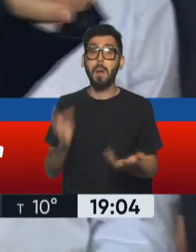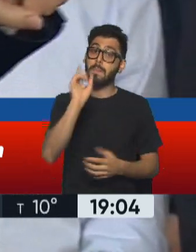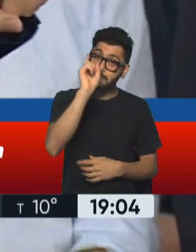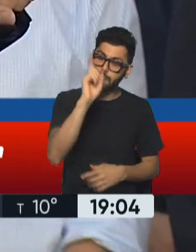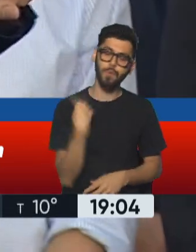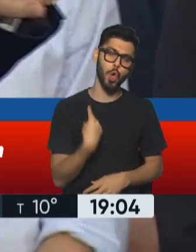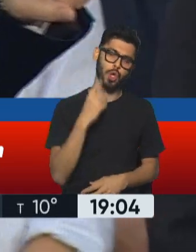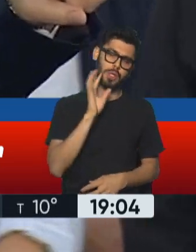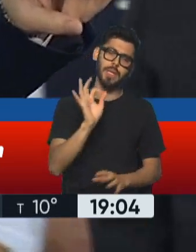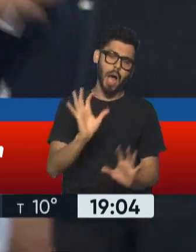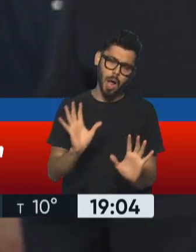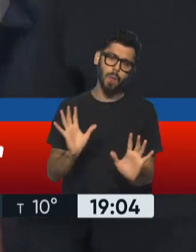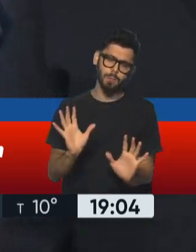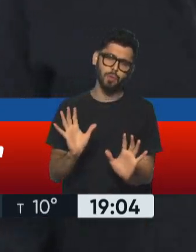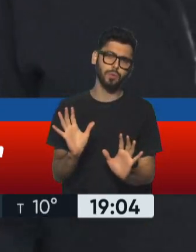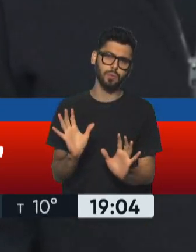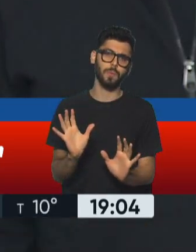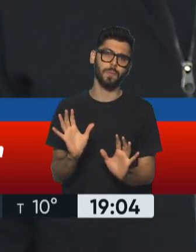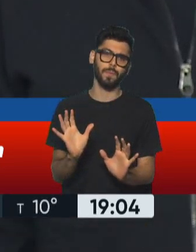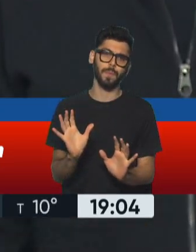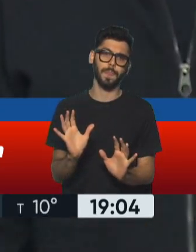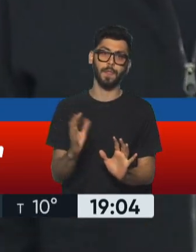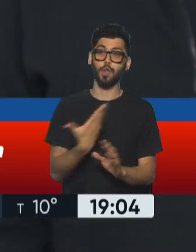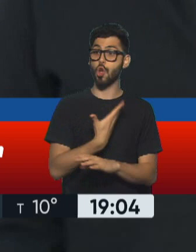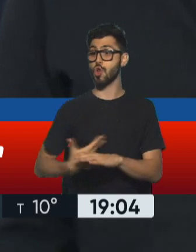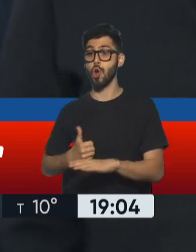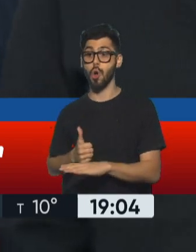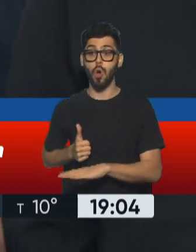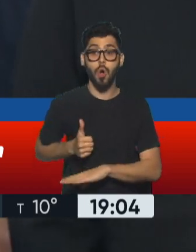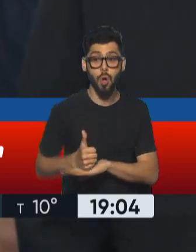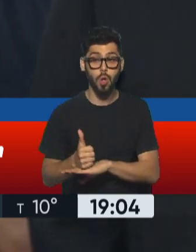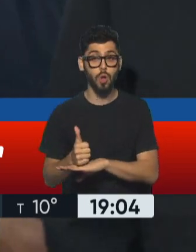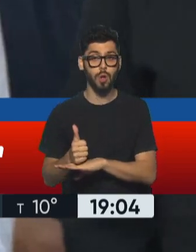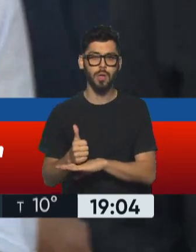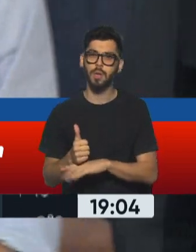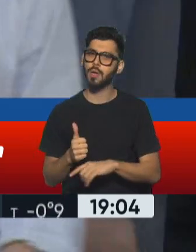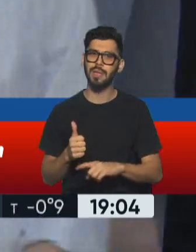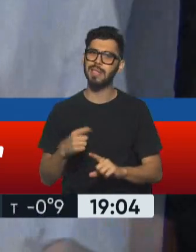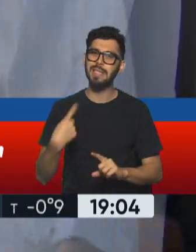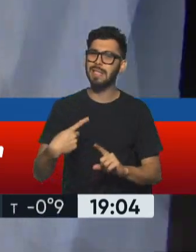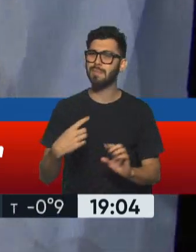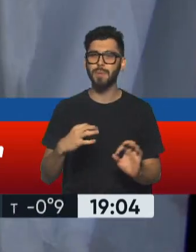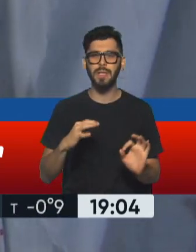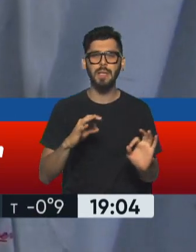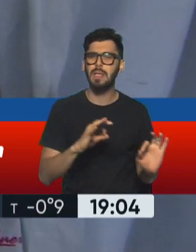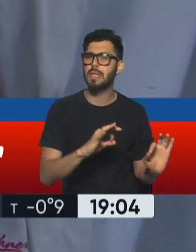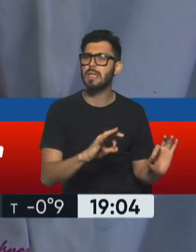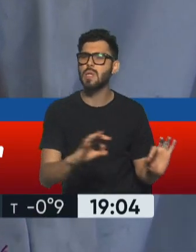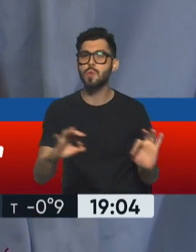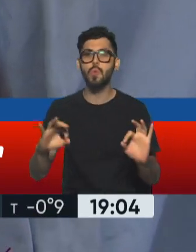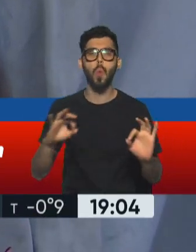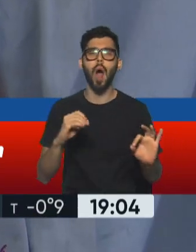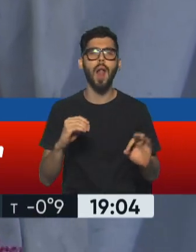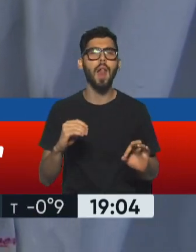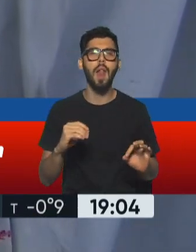sabemos que siempre que llegamos al gobierno, tuvimos un común denominador que operó como rumbo en nuestros